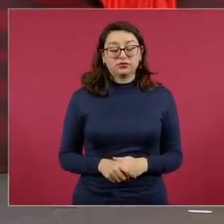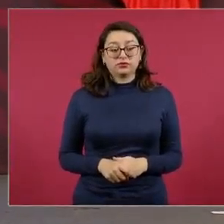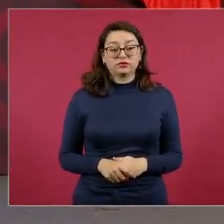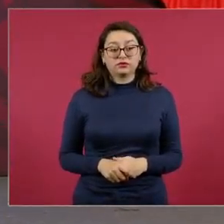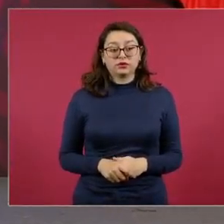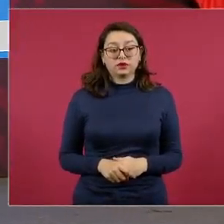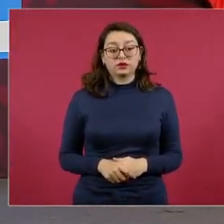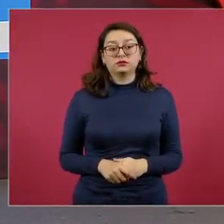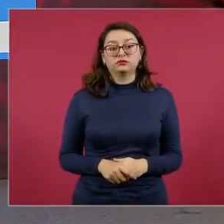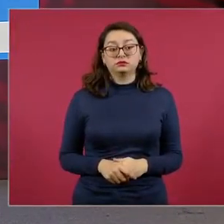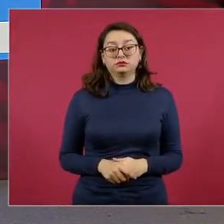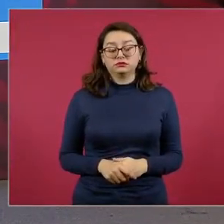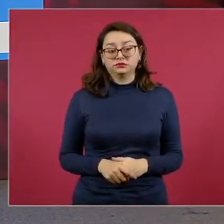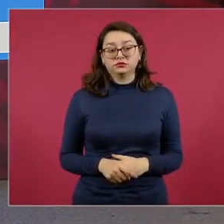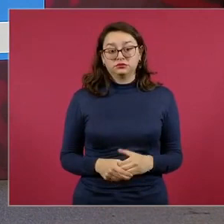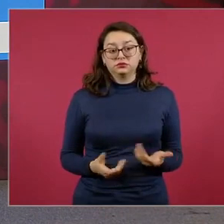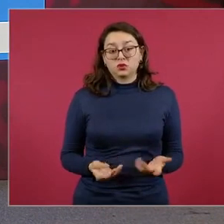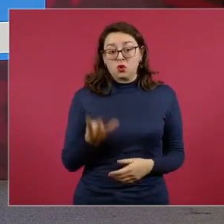hasta aquí.